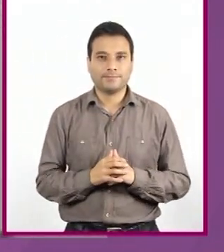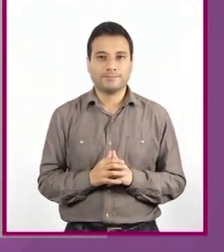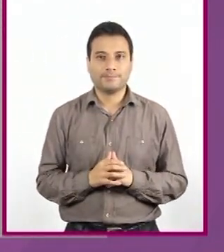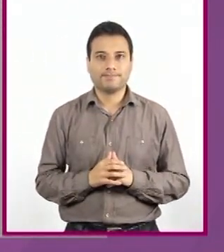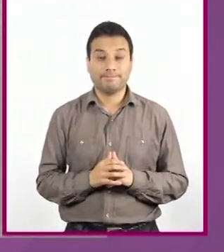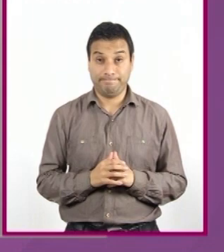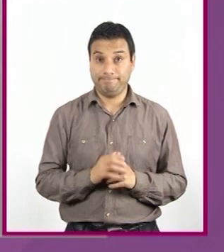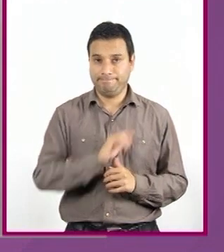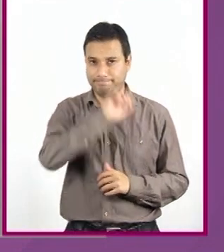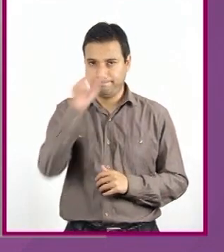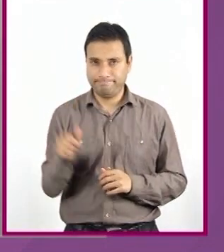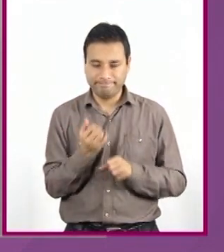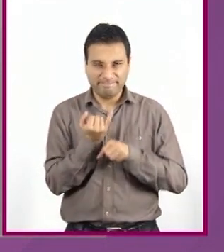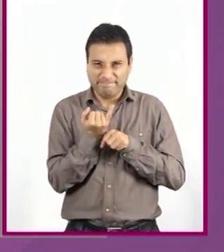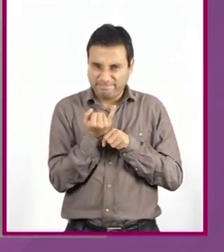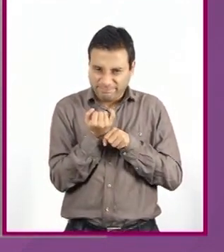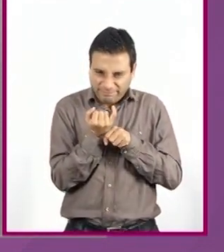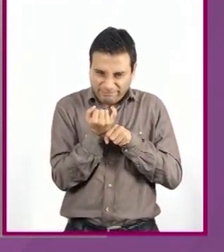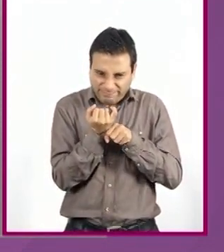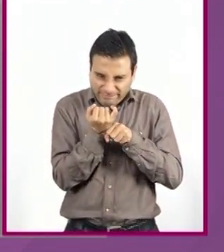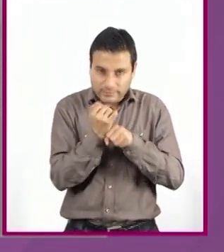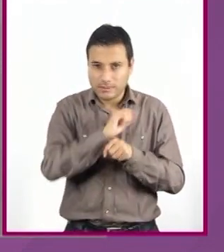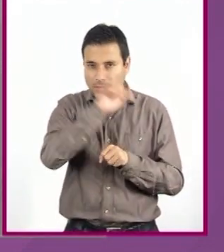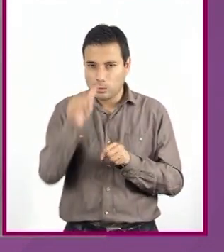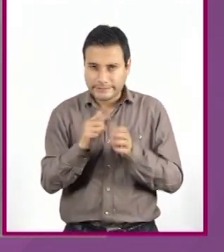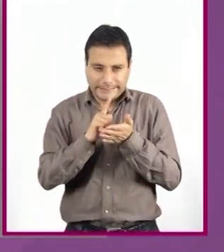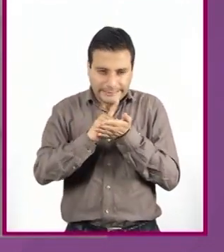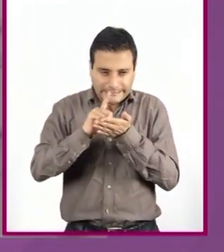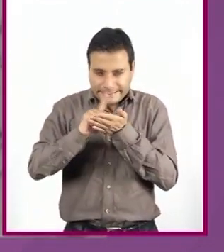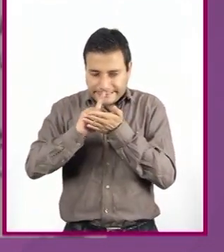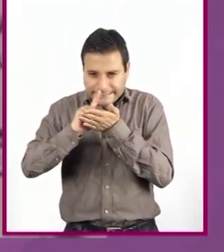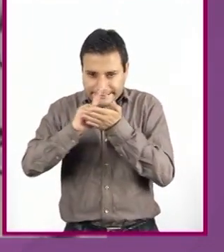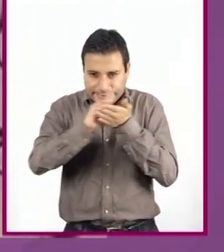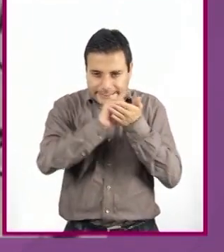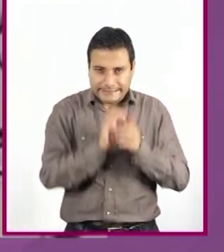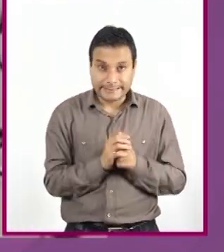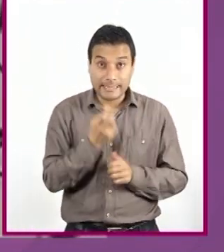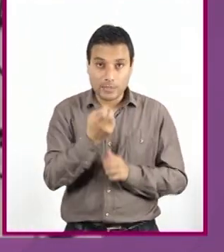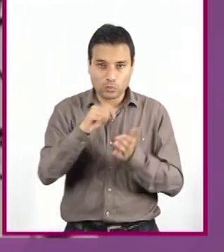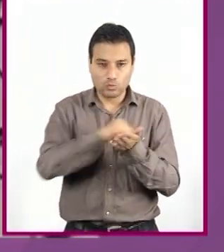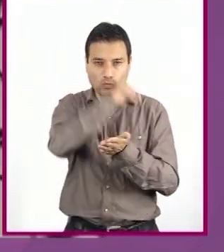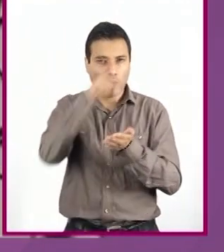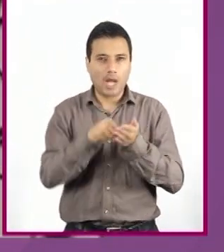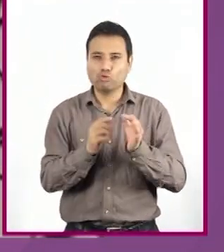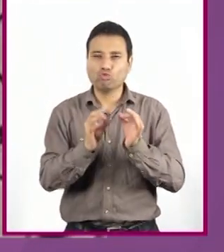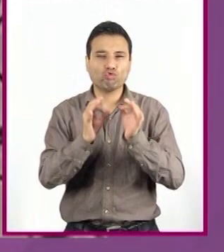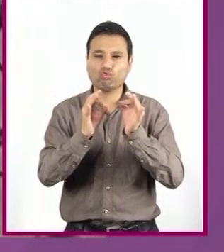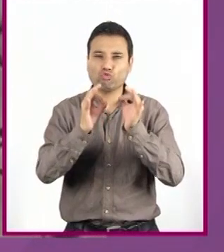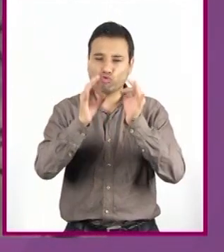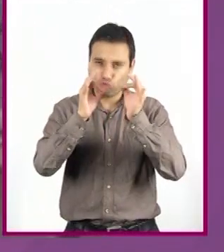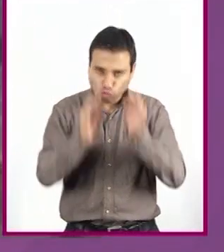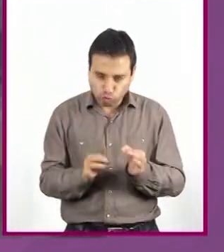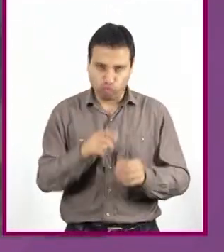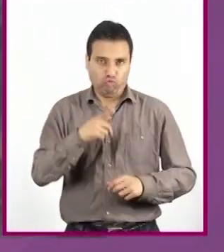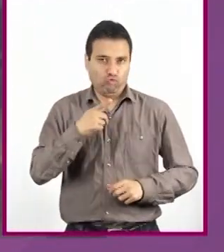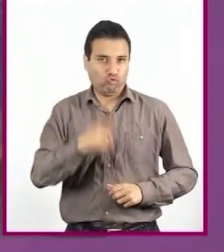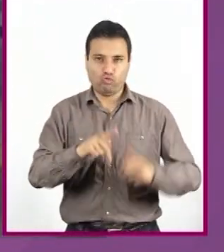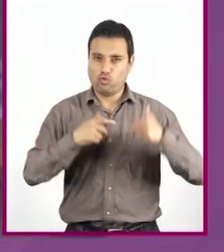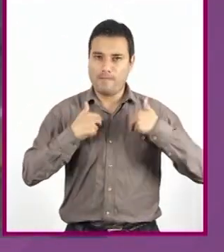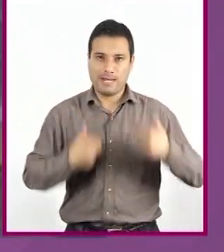Empezaron entonces la exploración y la restauración de un sitio que llegaría a ser declarado Patrimonio de la